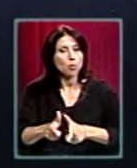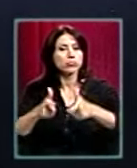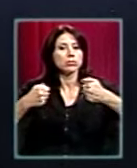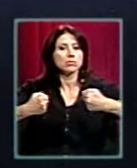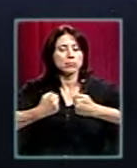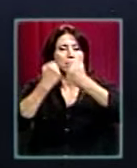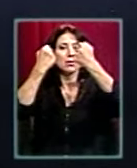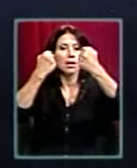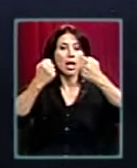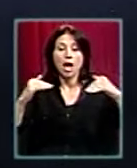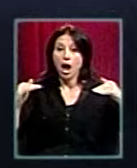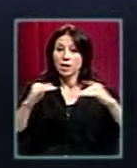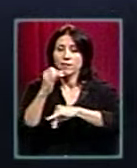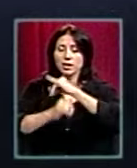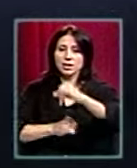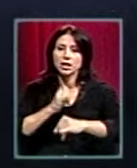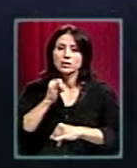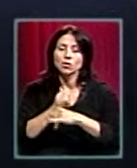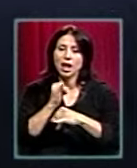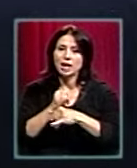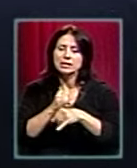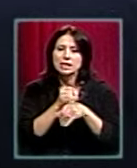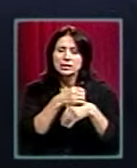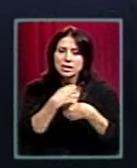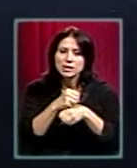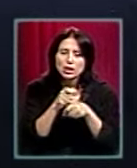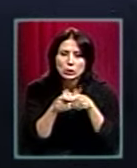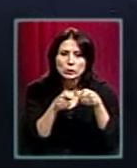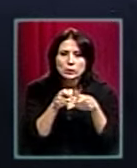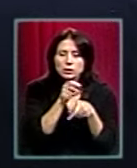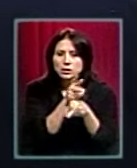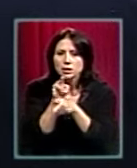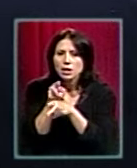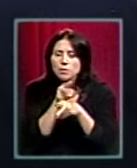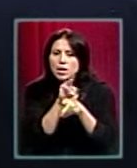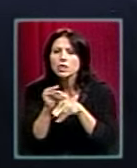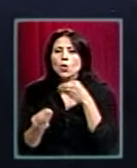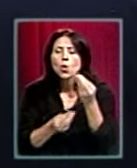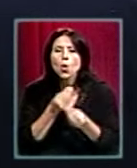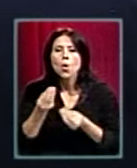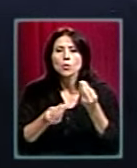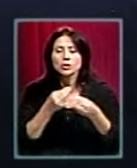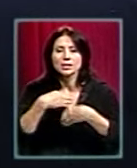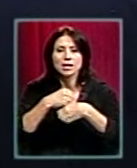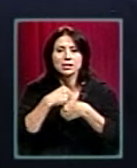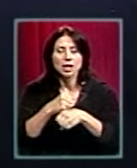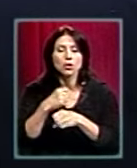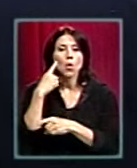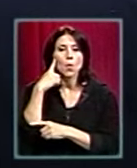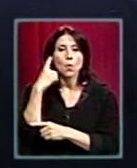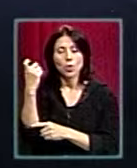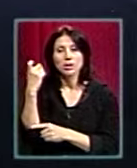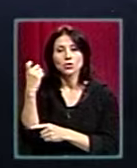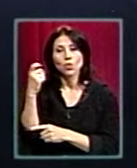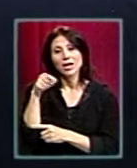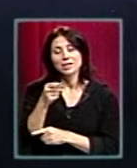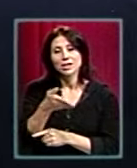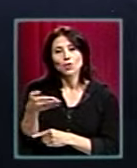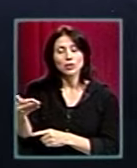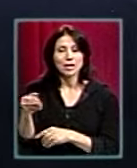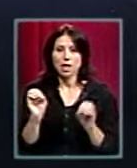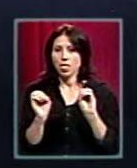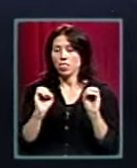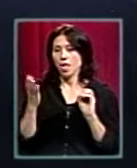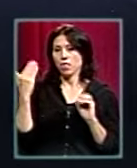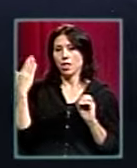inclusive a nivel internacional se le está dando un seguimiento de cómo se está haciendo, puesto que son cosas que nadie ha hecho en el